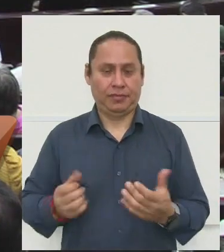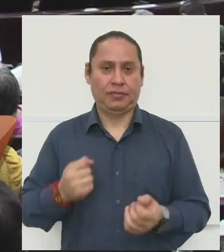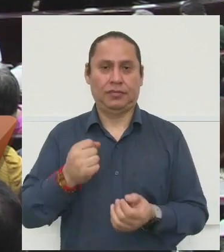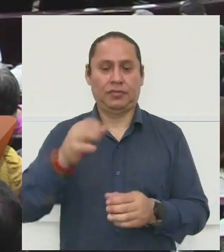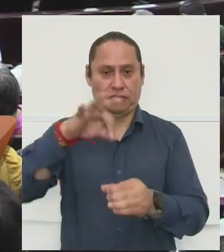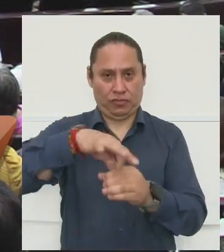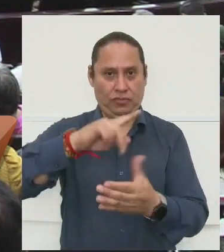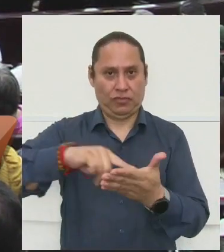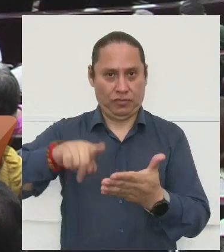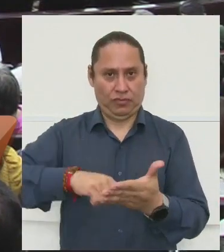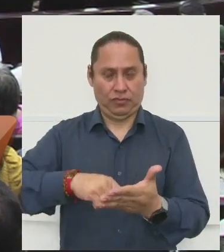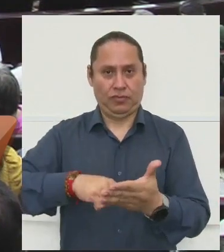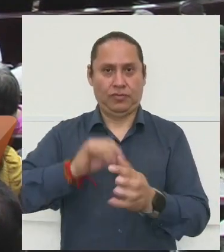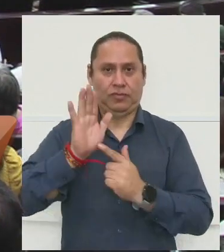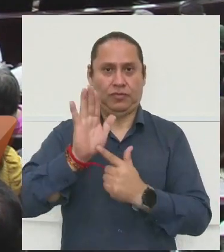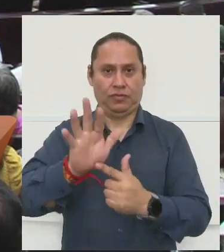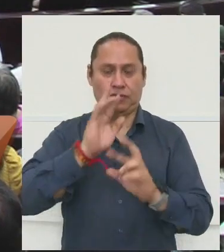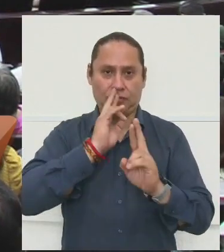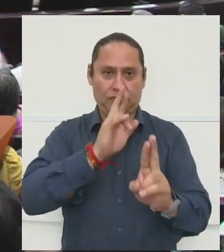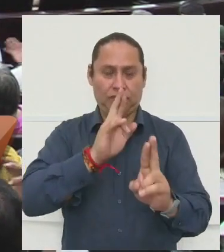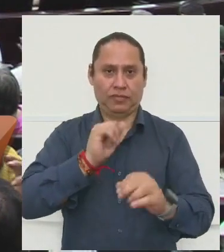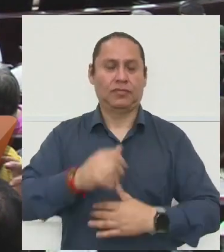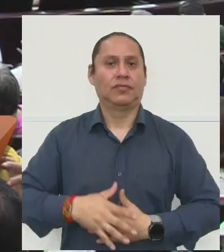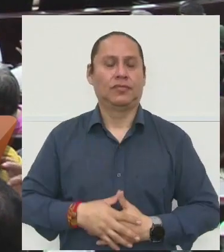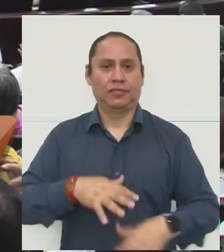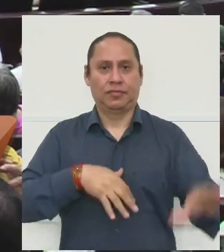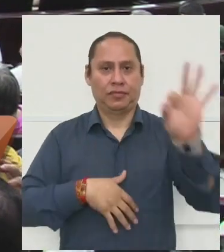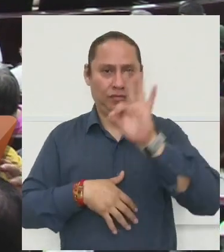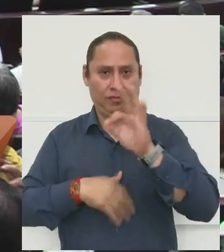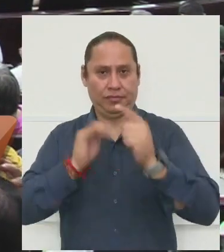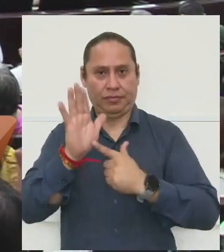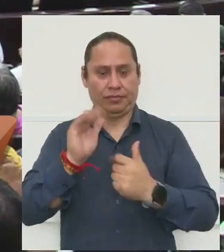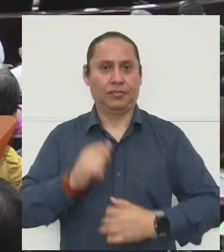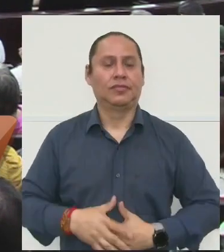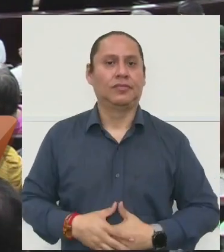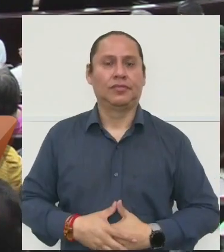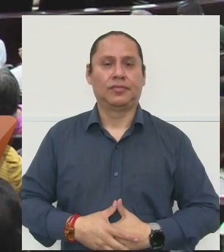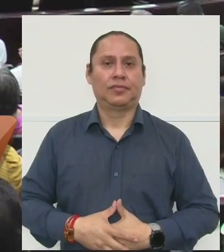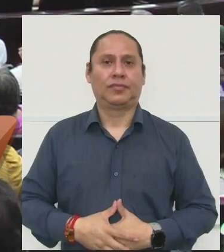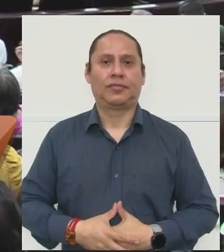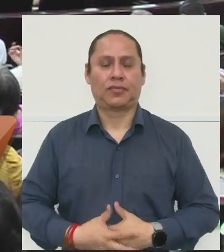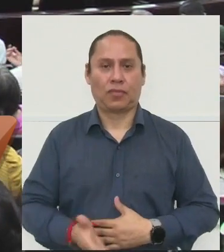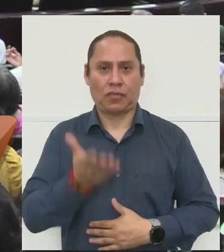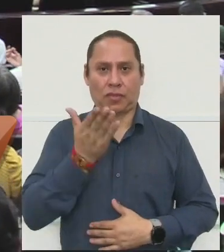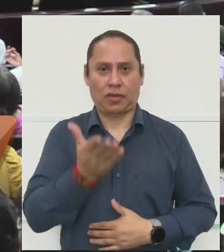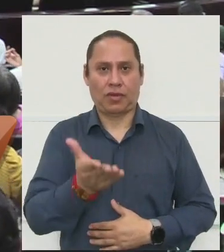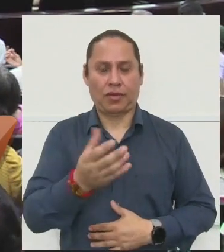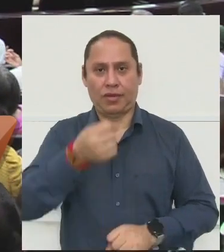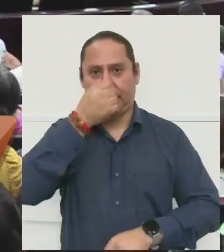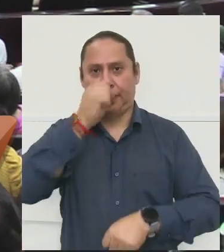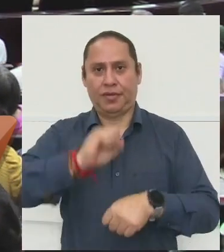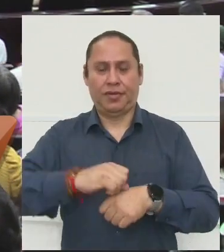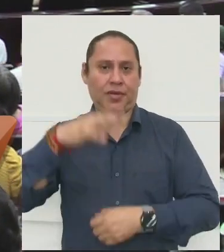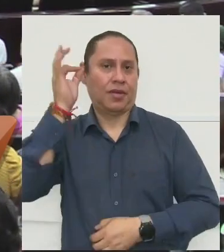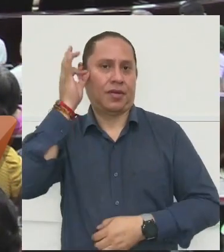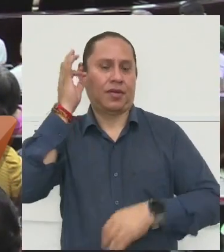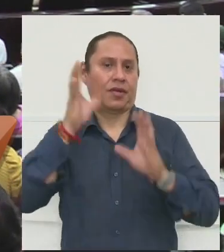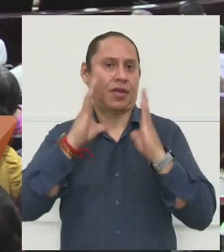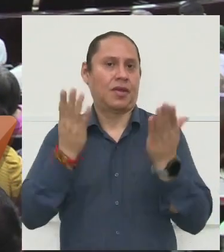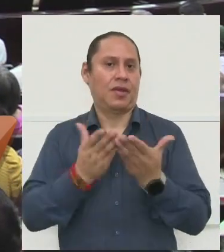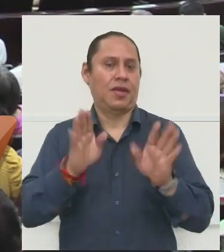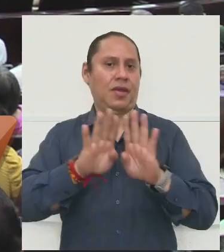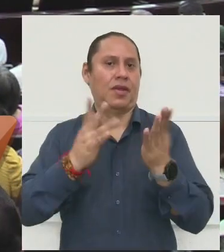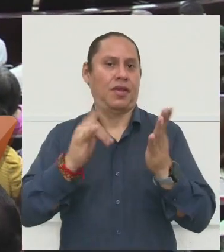someter a votación nominal el dictamen el nombramiento presentado por lo que Solicito a la secretaría de servicios